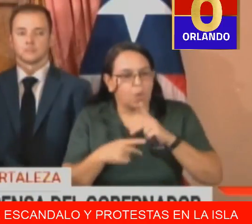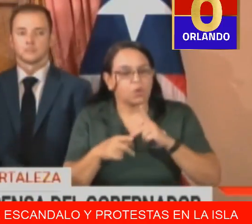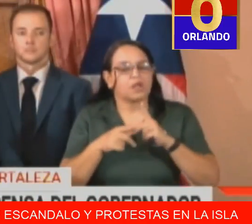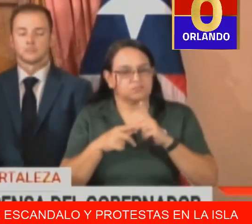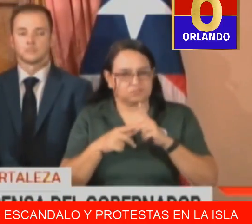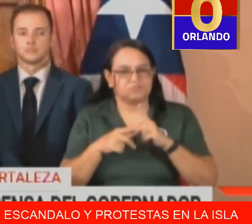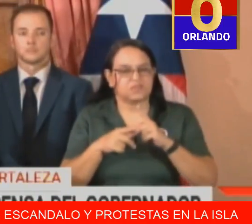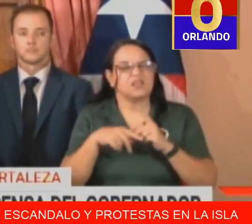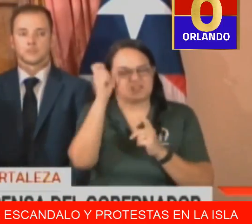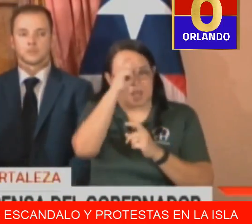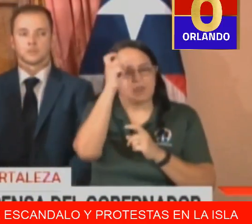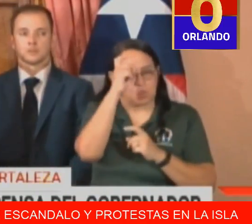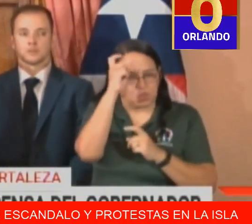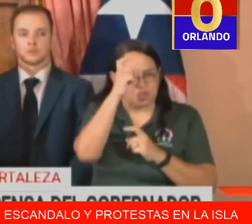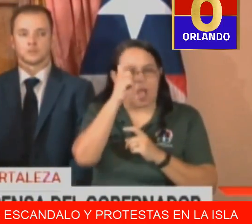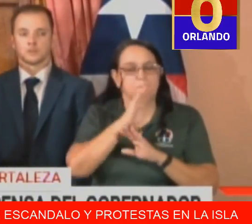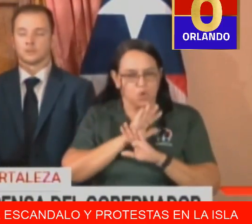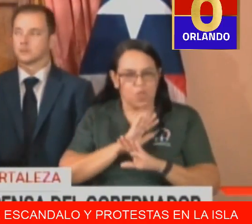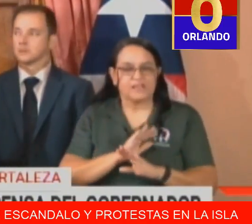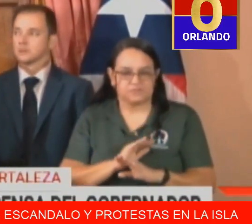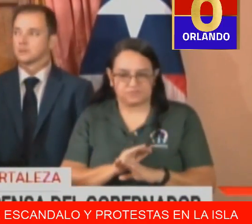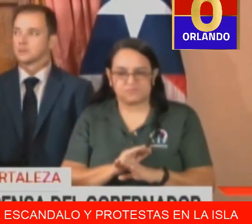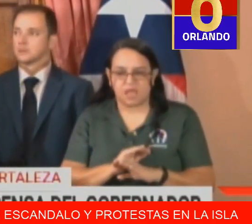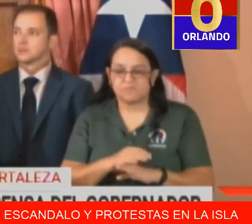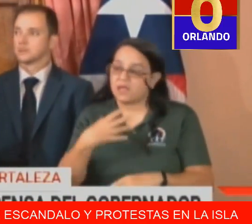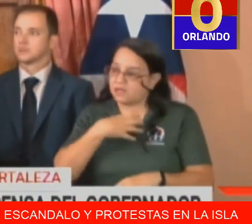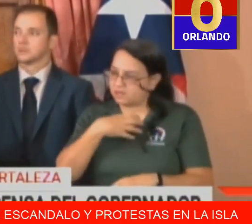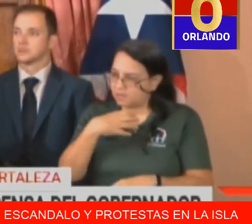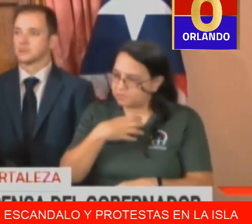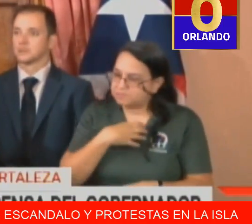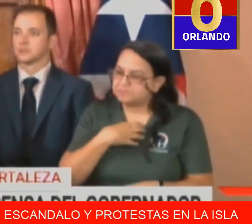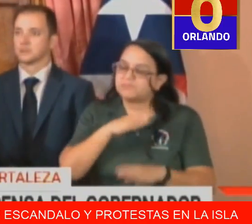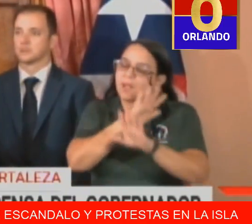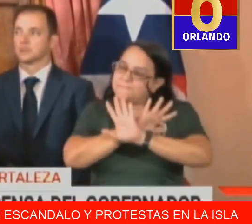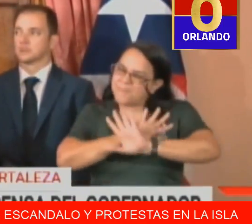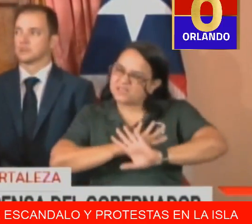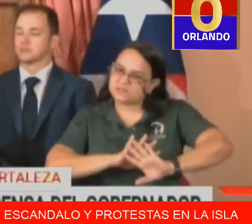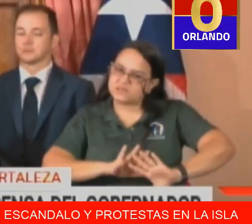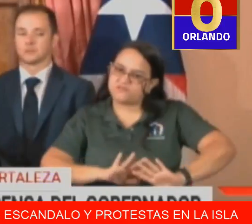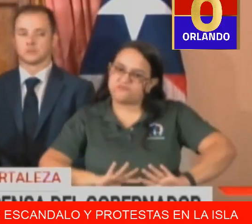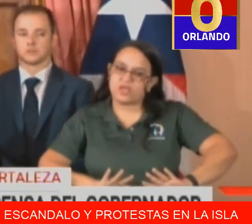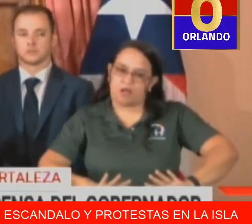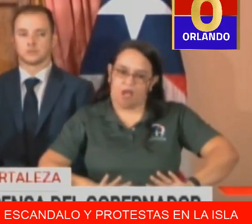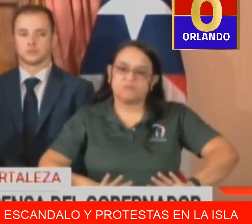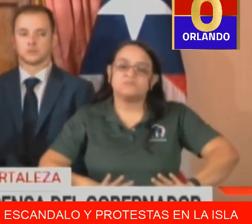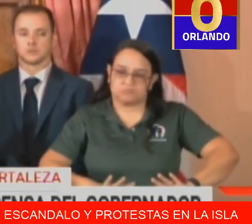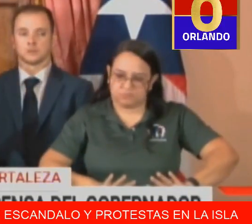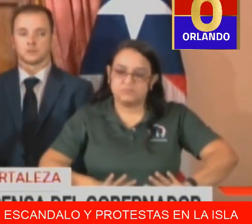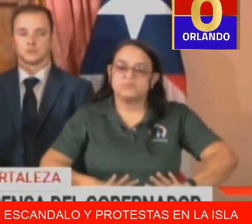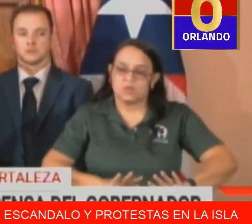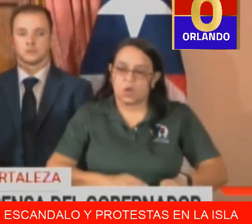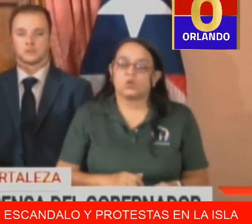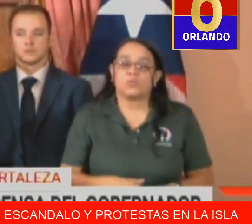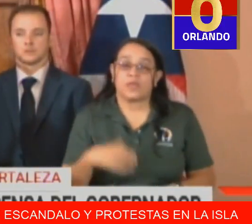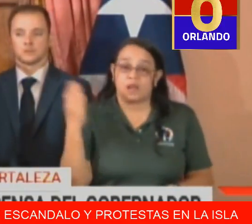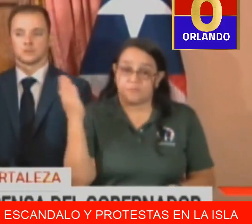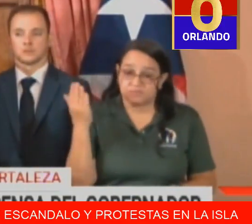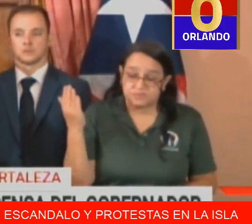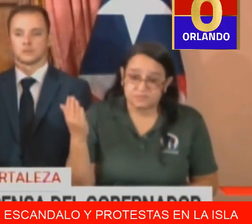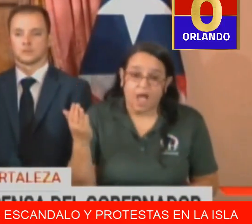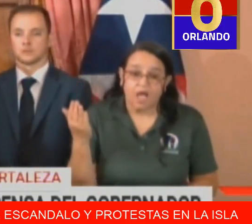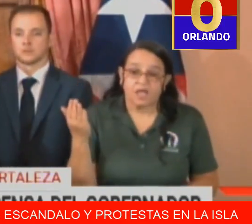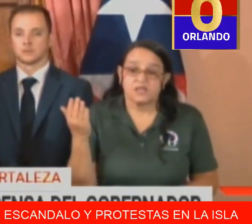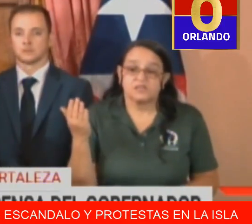recientes a que podamos llevar a cabo, ¿verdad?, esta protesta, pero de una manera pacífica, donde el volumen del mensaje sea lo